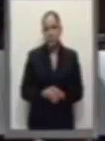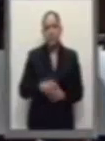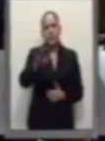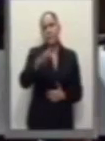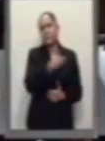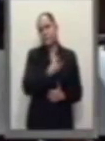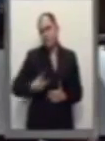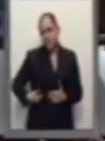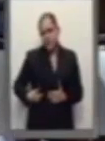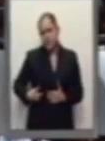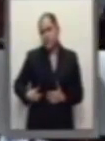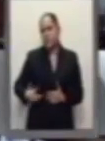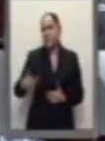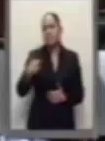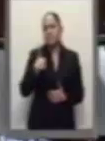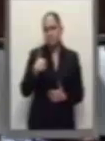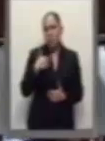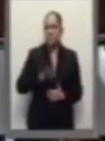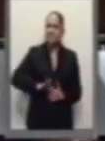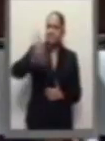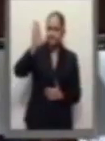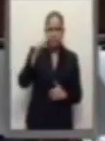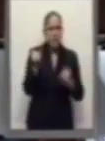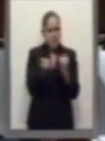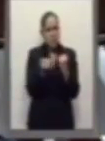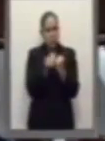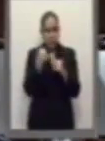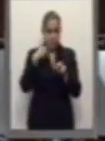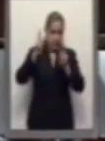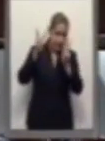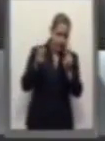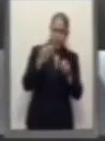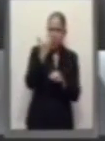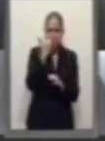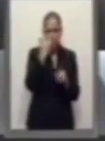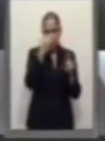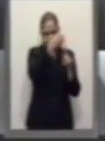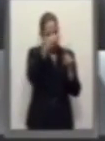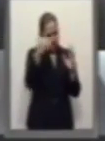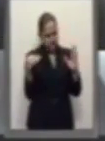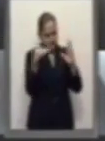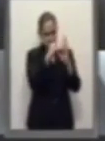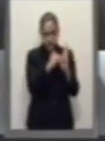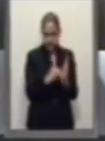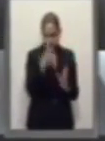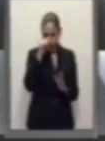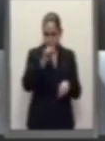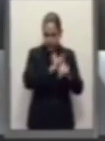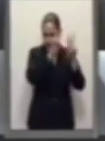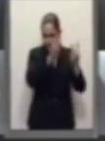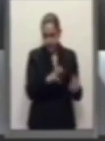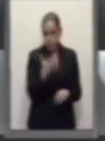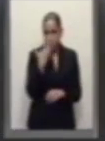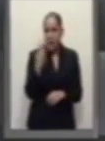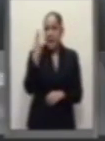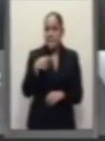presidenta, mi intervención tampoco está en el orden del día, pero está en el orden del día